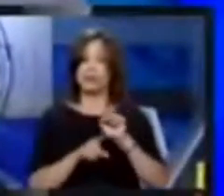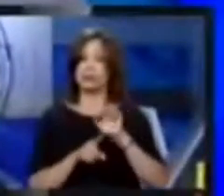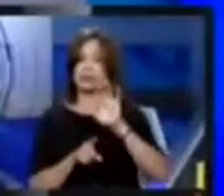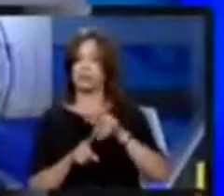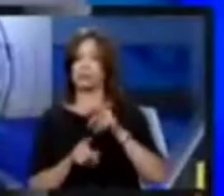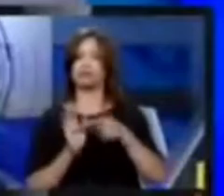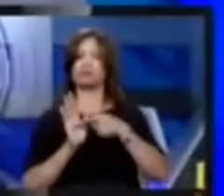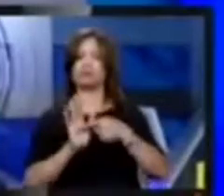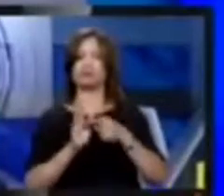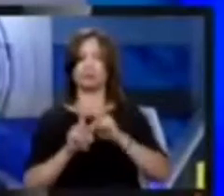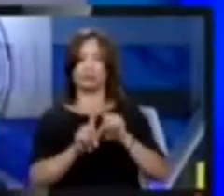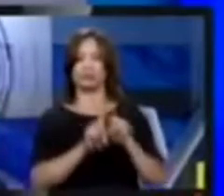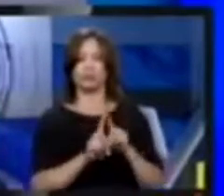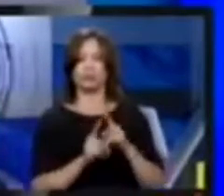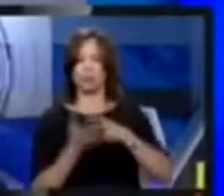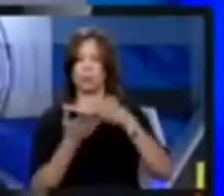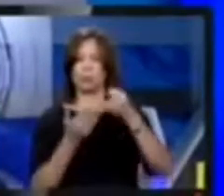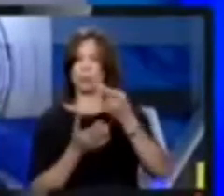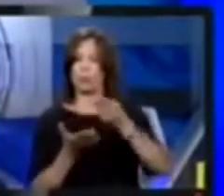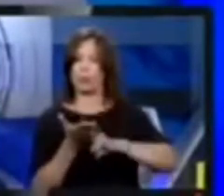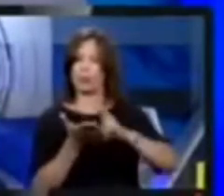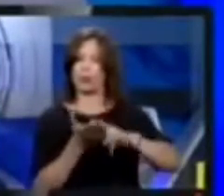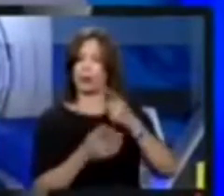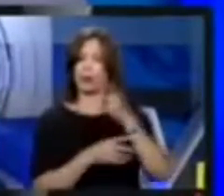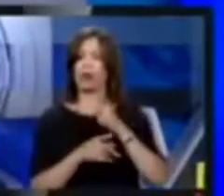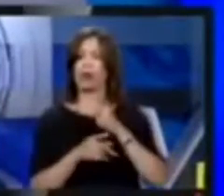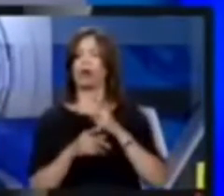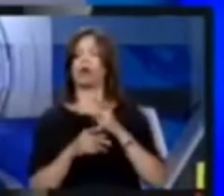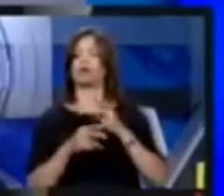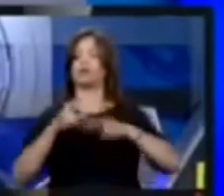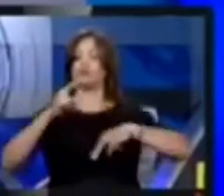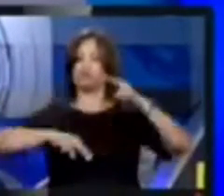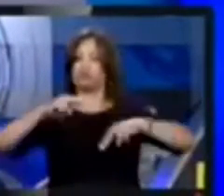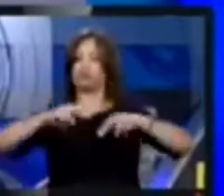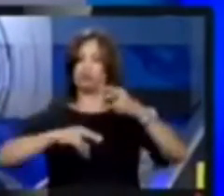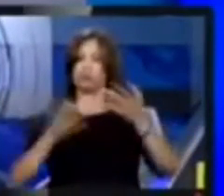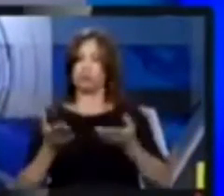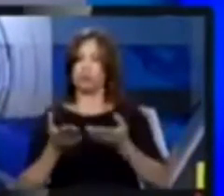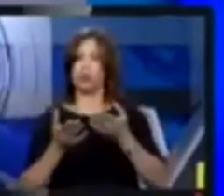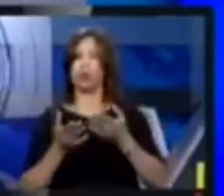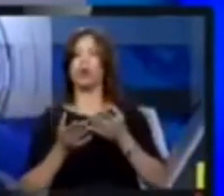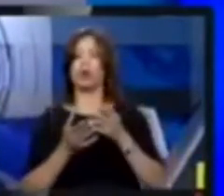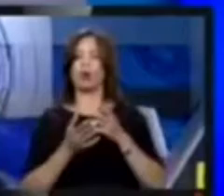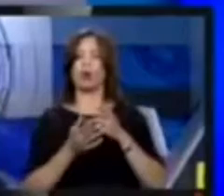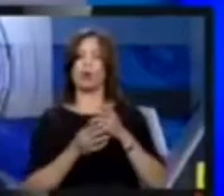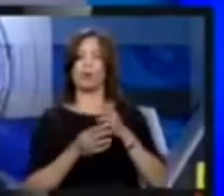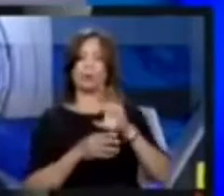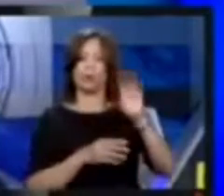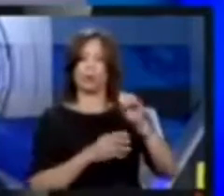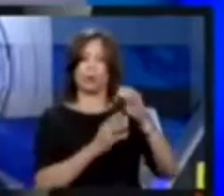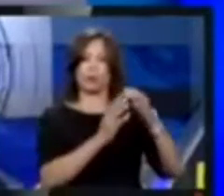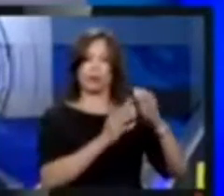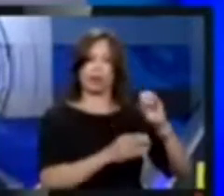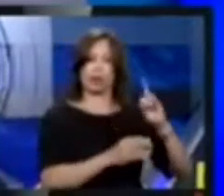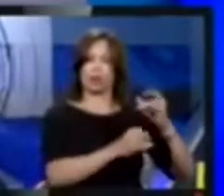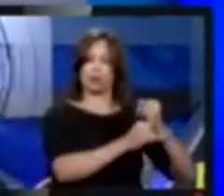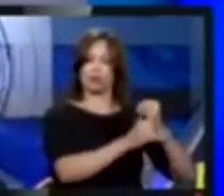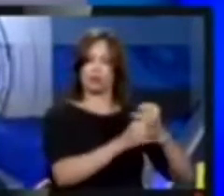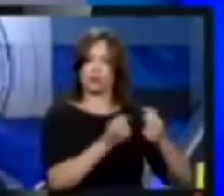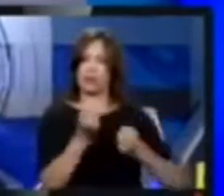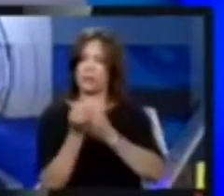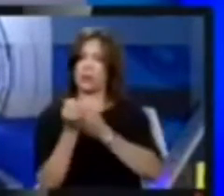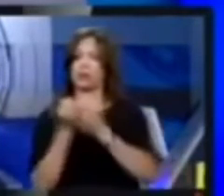es un solo una muestra de los 17 proyectos aprobados a favor de obras construidas o en construcción por la compañía brasileña